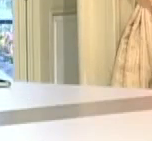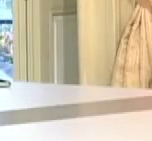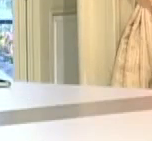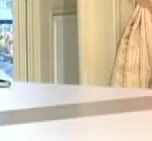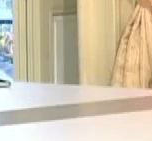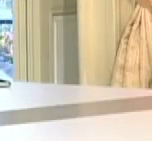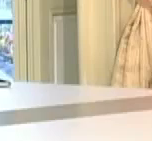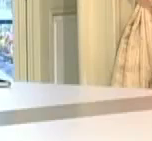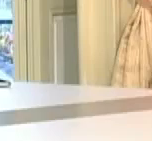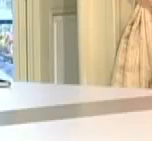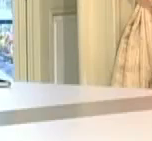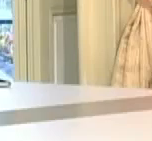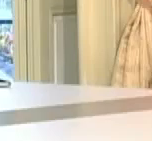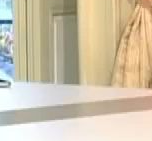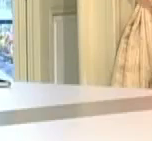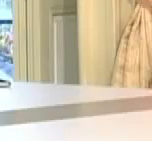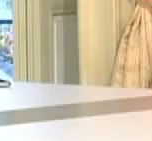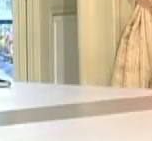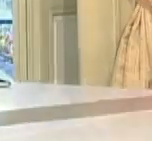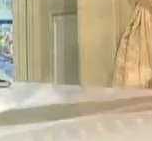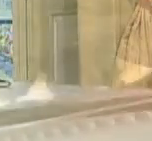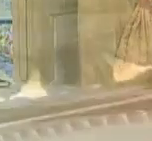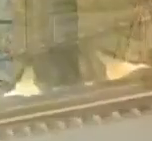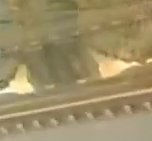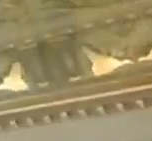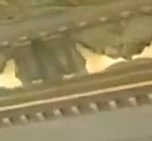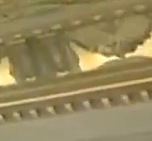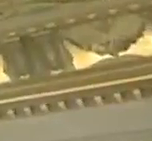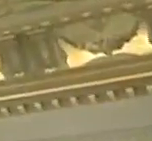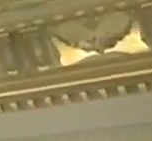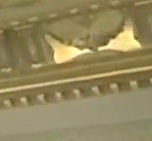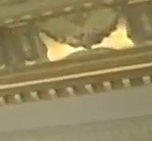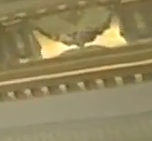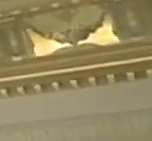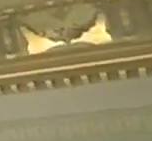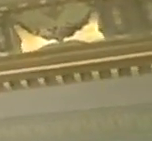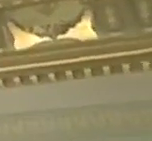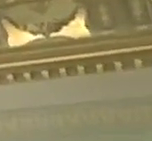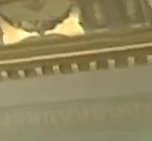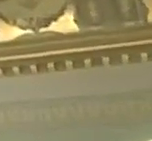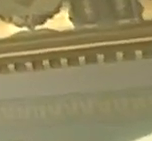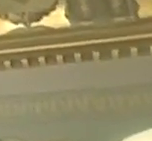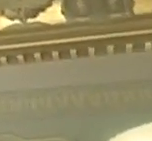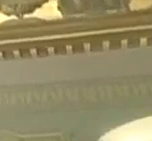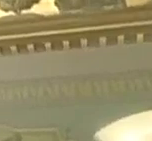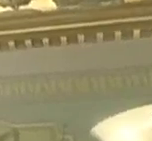salón, Tarek, en el Salón Sol del Perú.